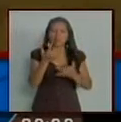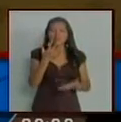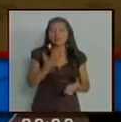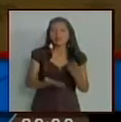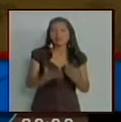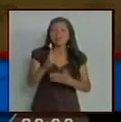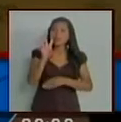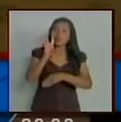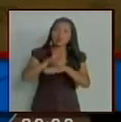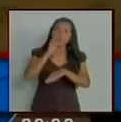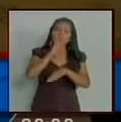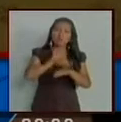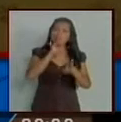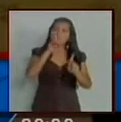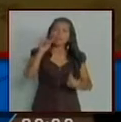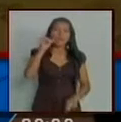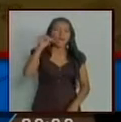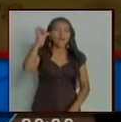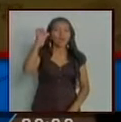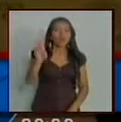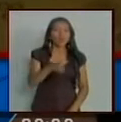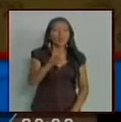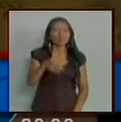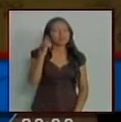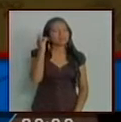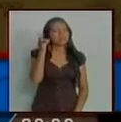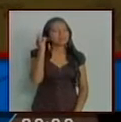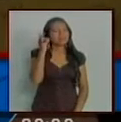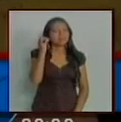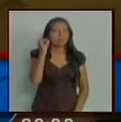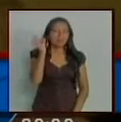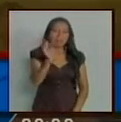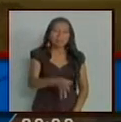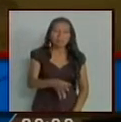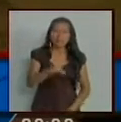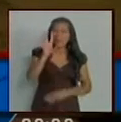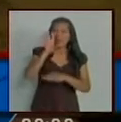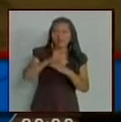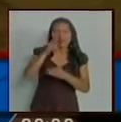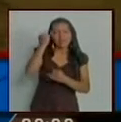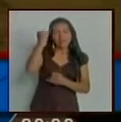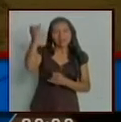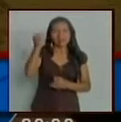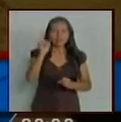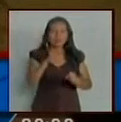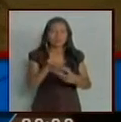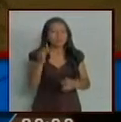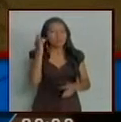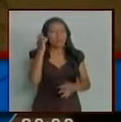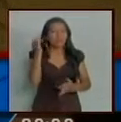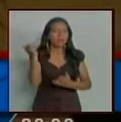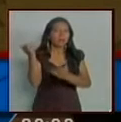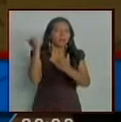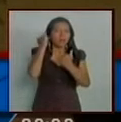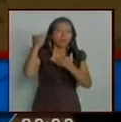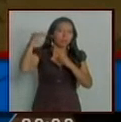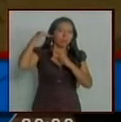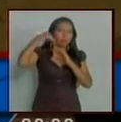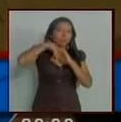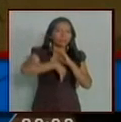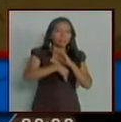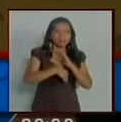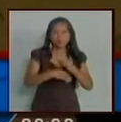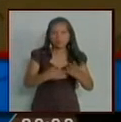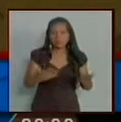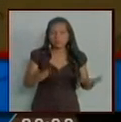imitando a las personas mayores que utilizan también una cosa de esas, ¿no? Y se van colocando y a veces ingresan, ya